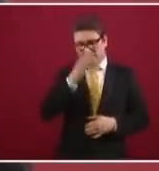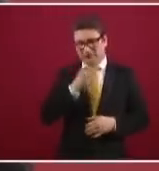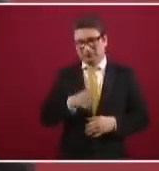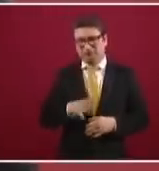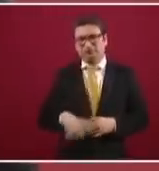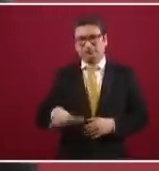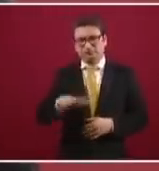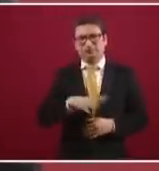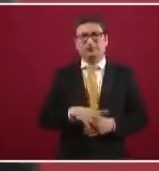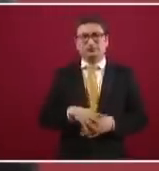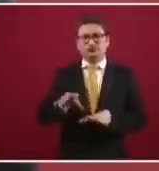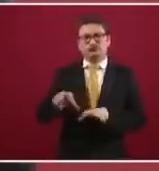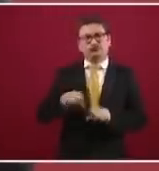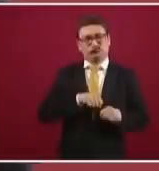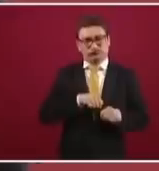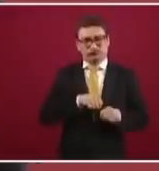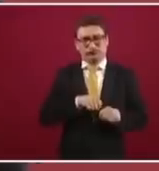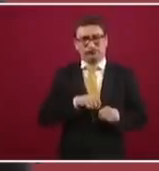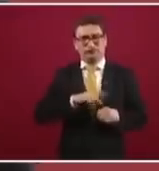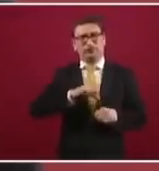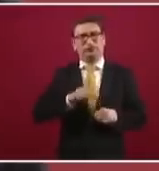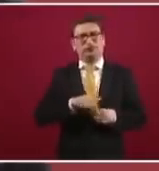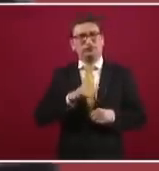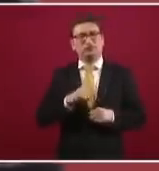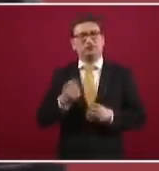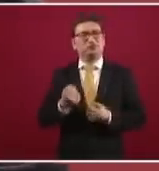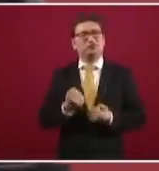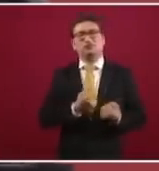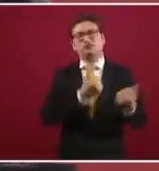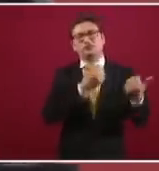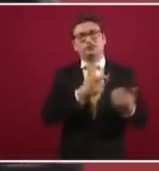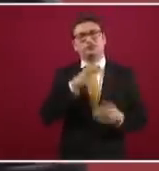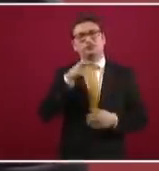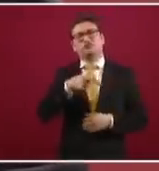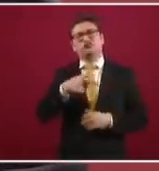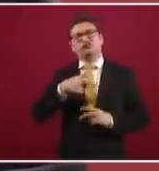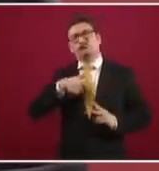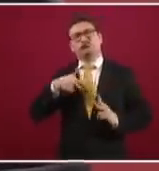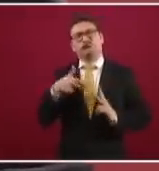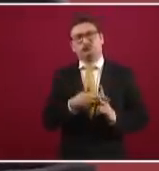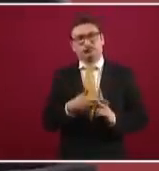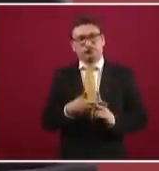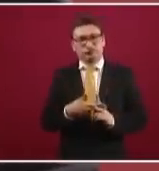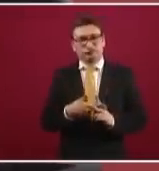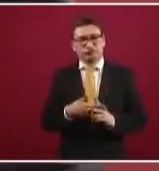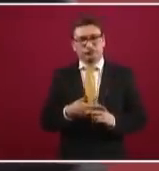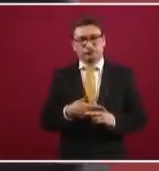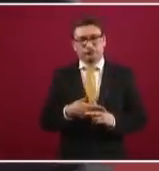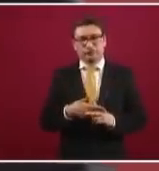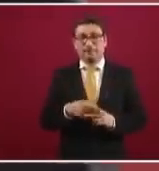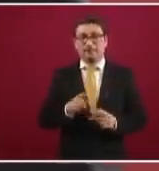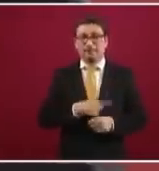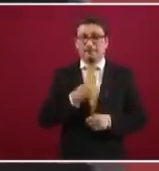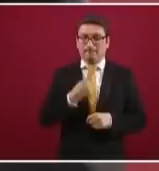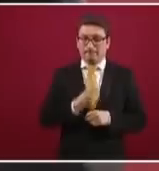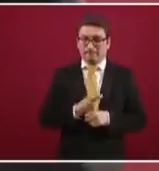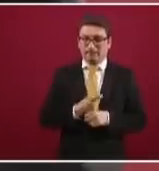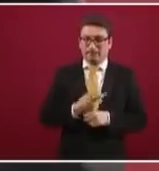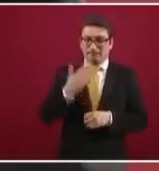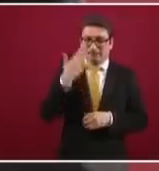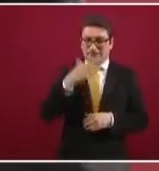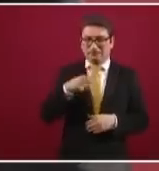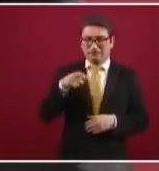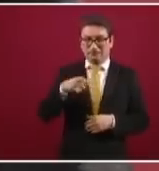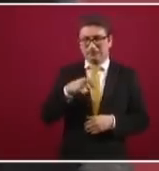y lo llevan y lo asesinan después de excomulgarlo